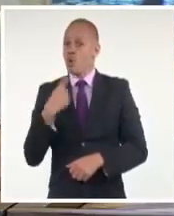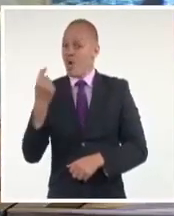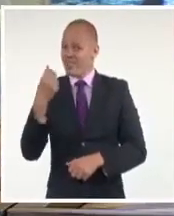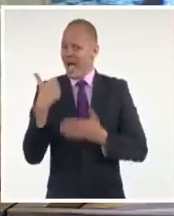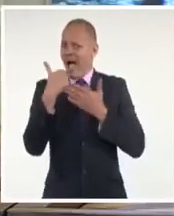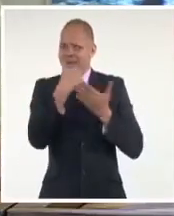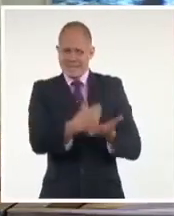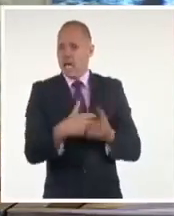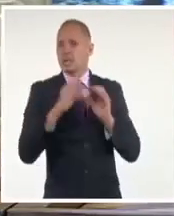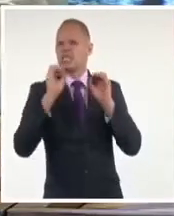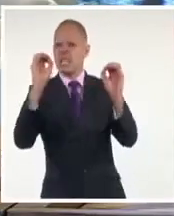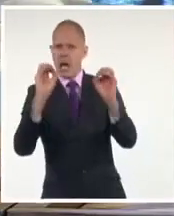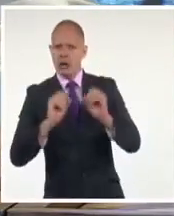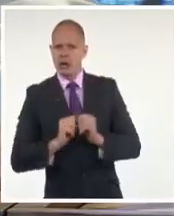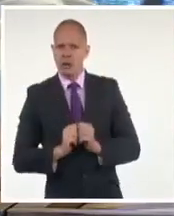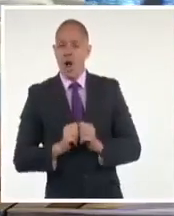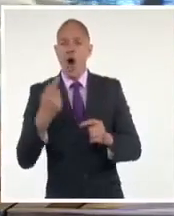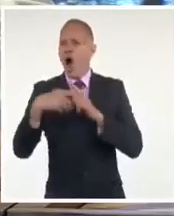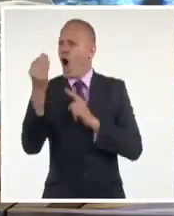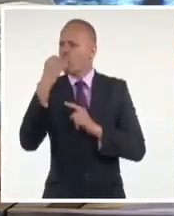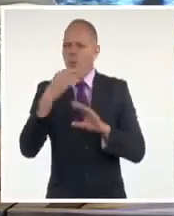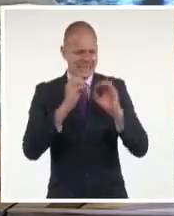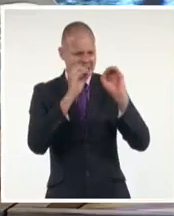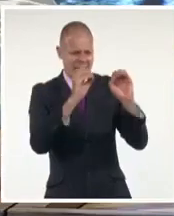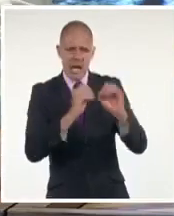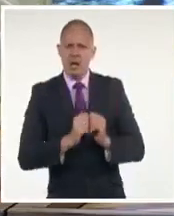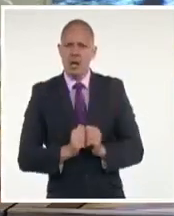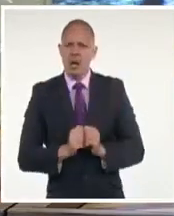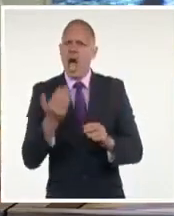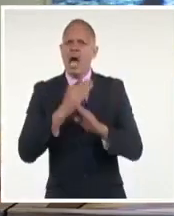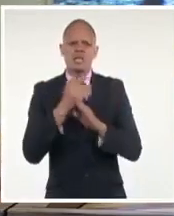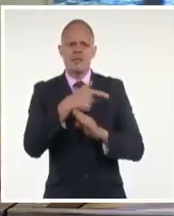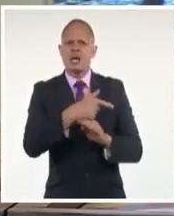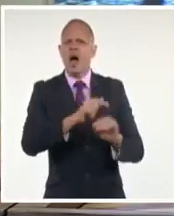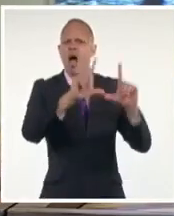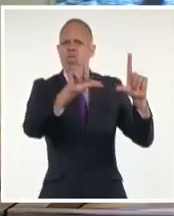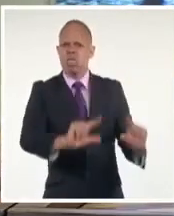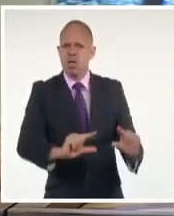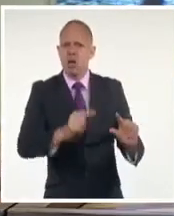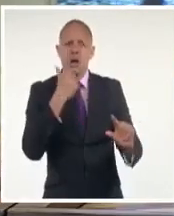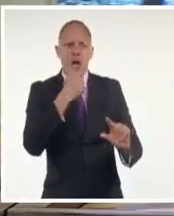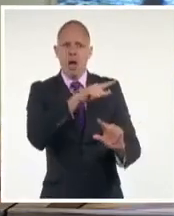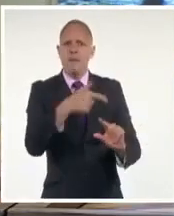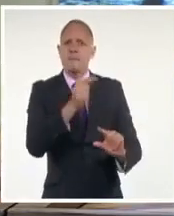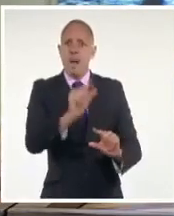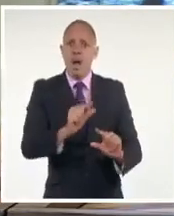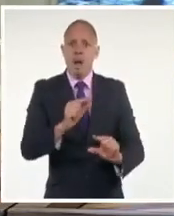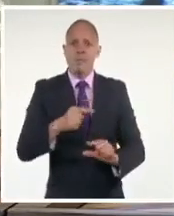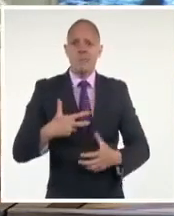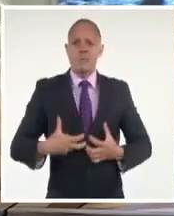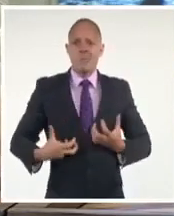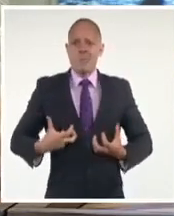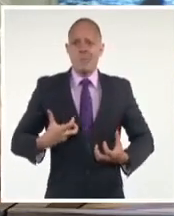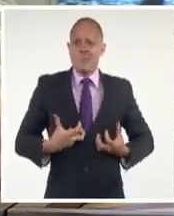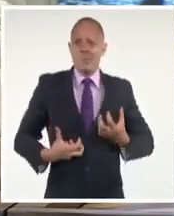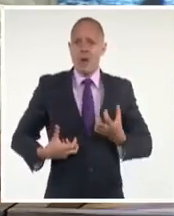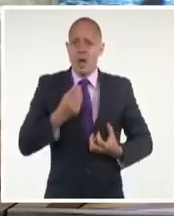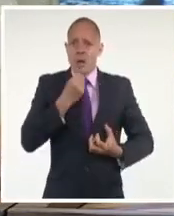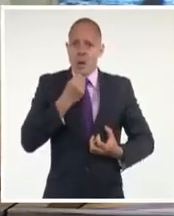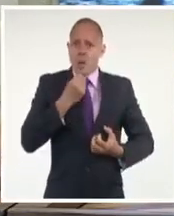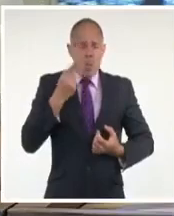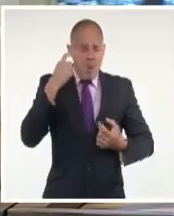suministros con el fin de reducir los salarios nominales y reales, con el objetivo de provocar hambre,